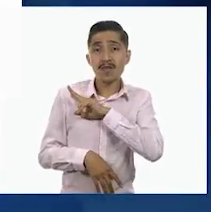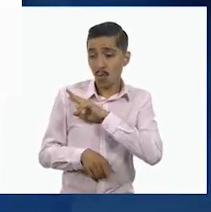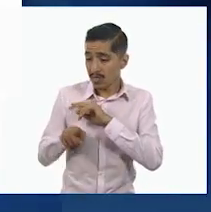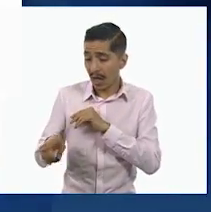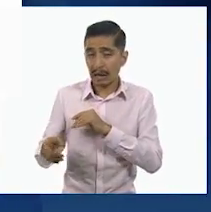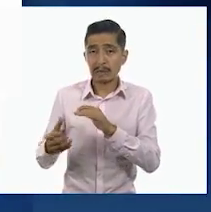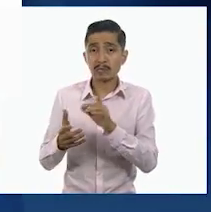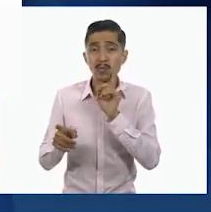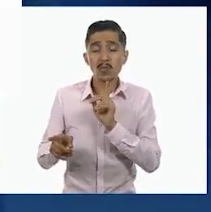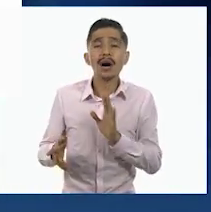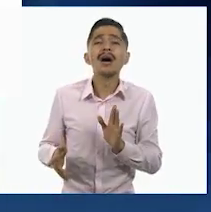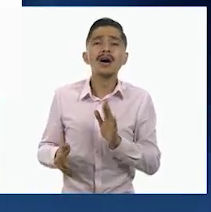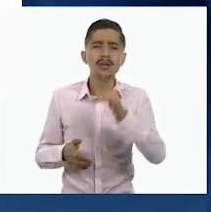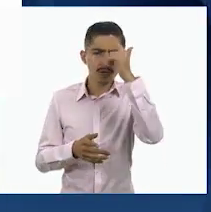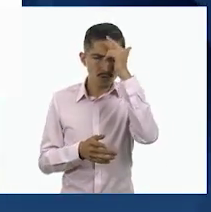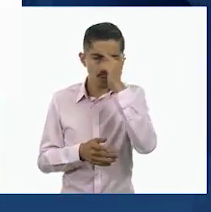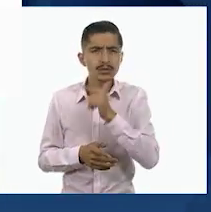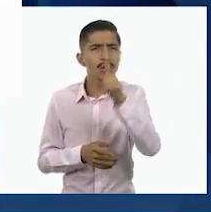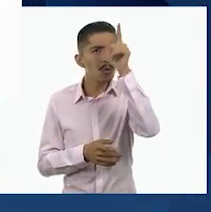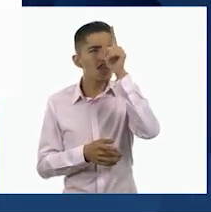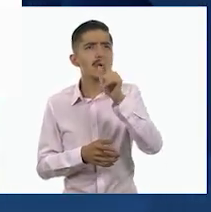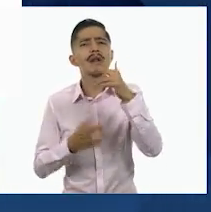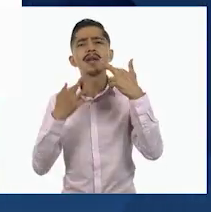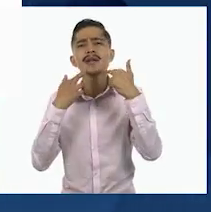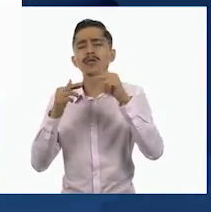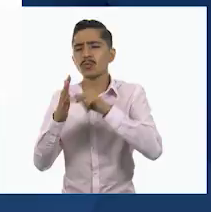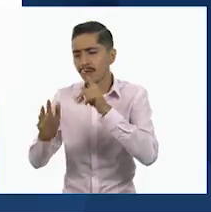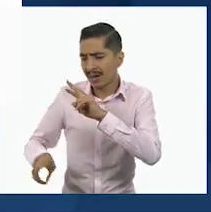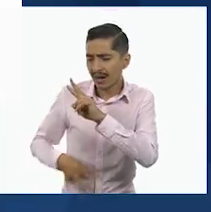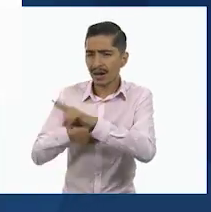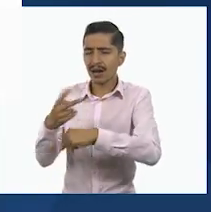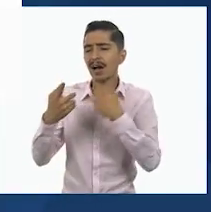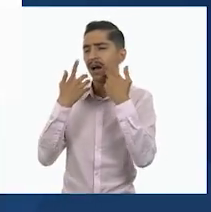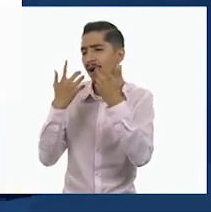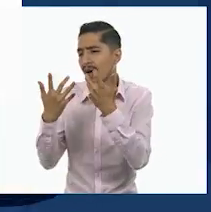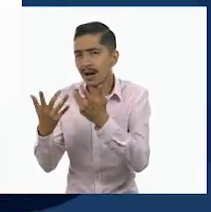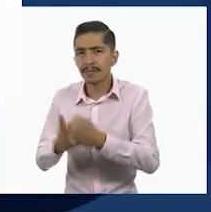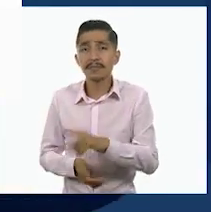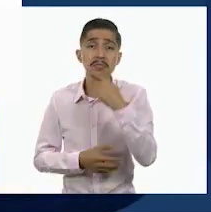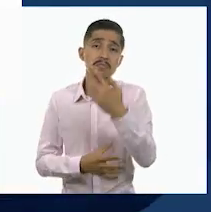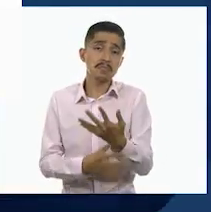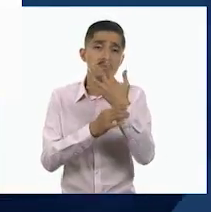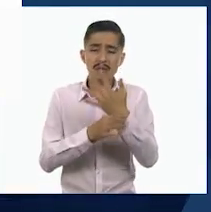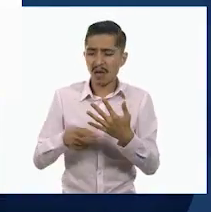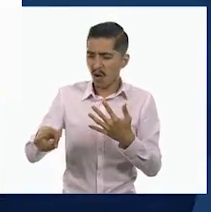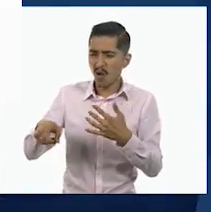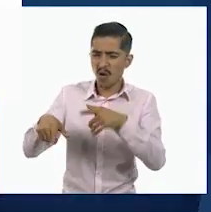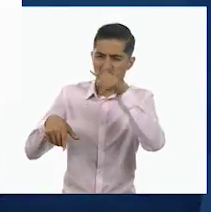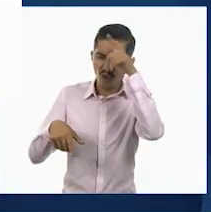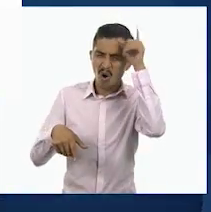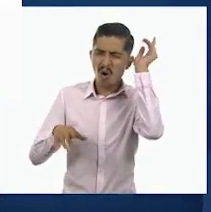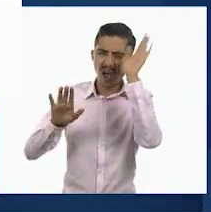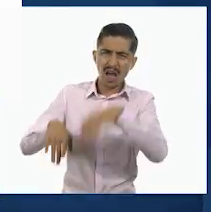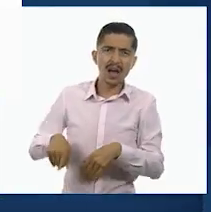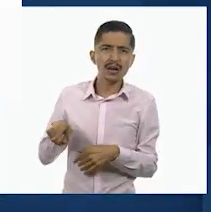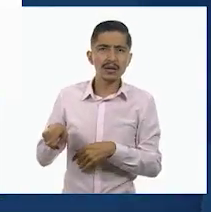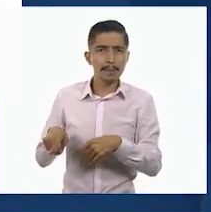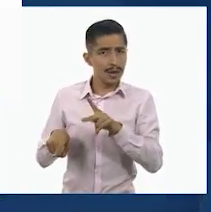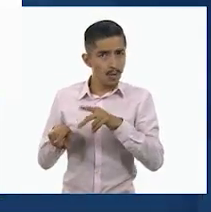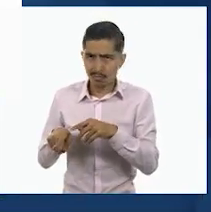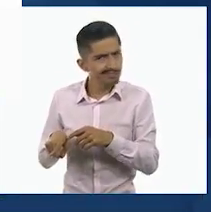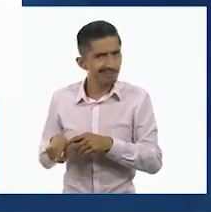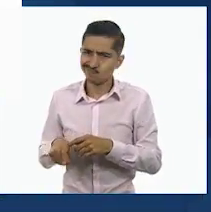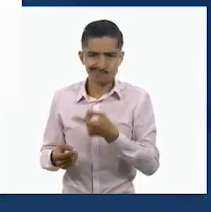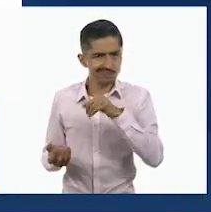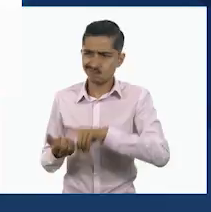era posible que en las noches de luna volviera al rancho por verlos. Hubo quien dijera que estaba loca, pero no lo estaba. Yo sé